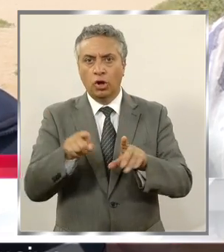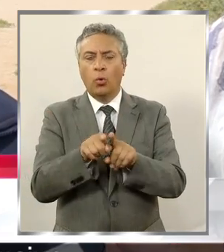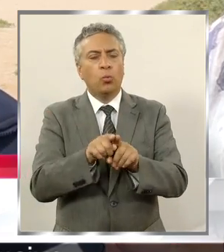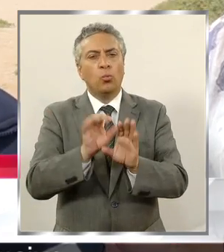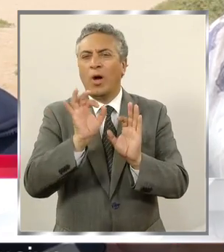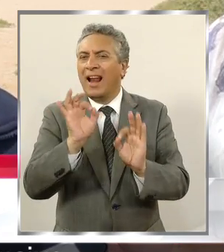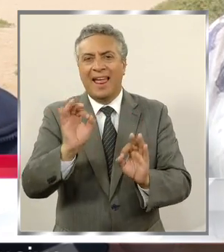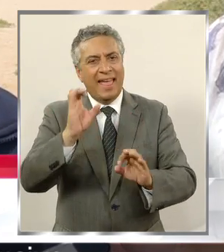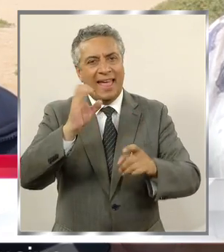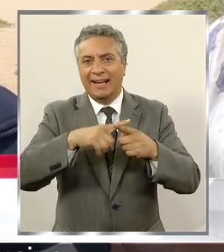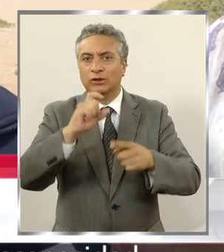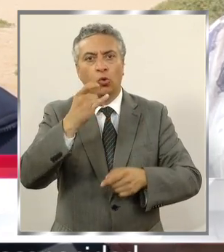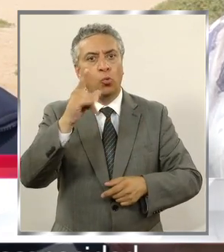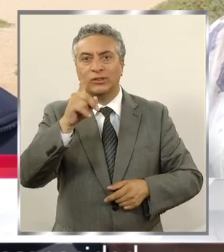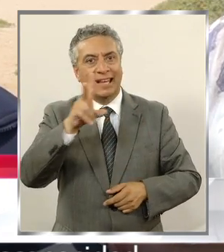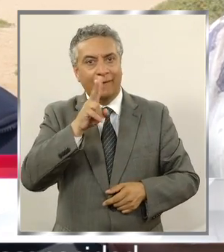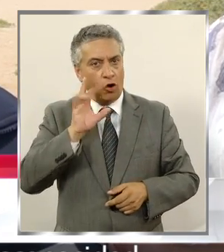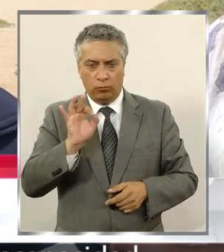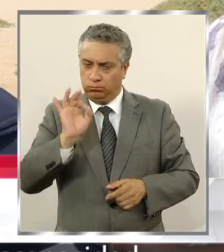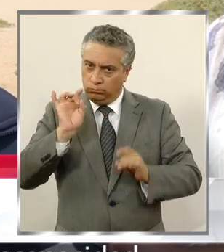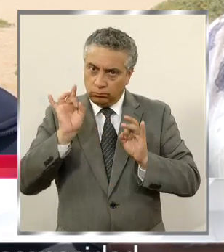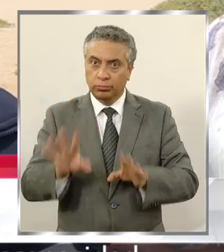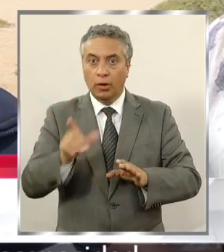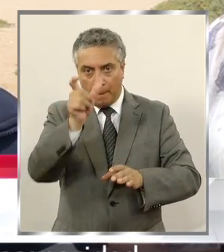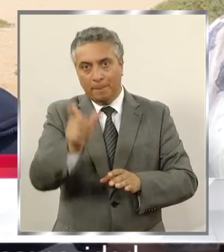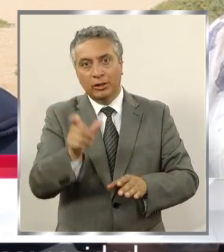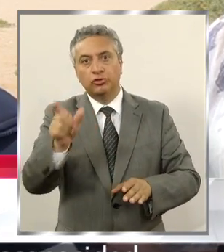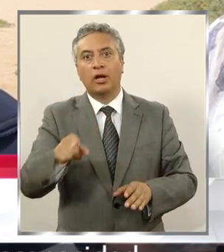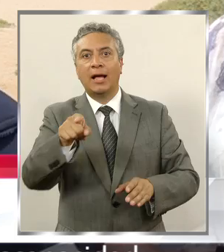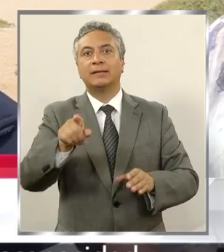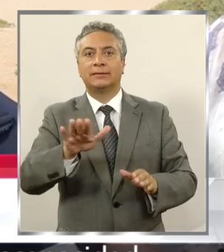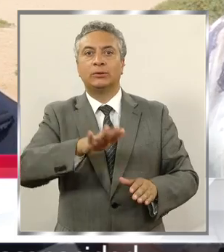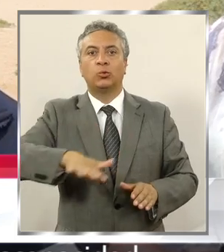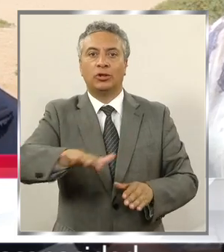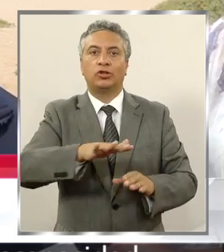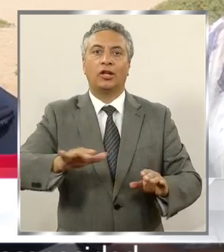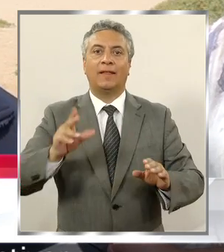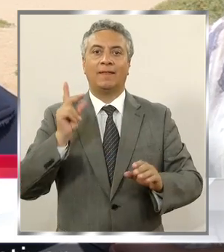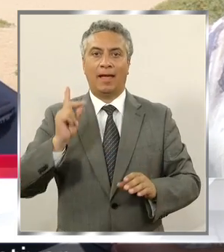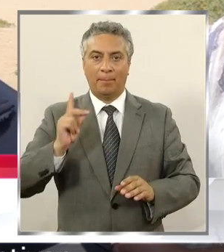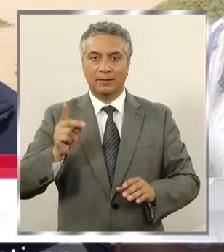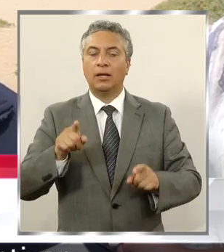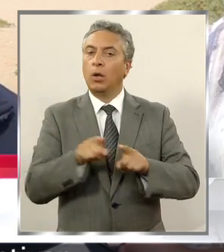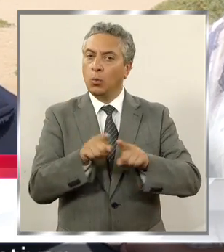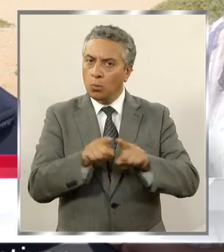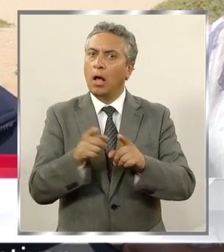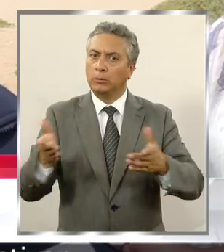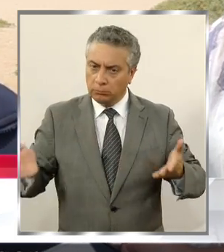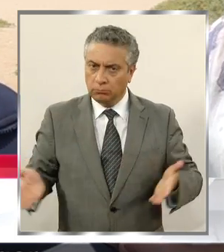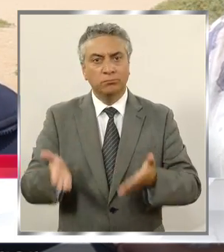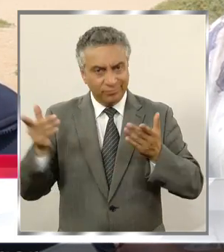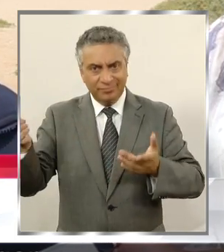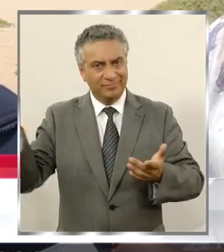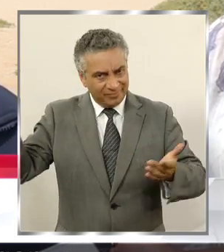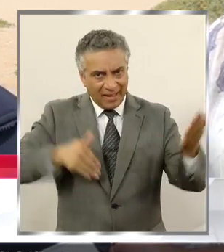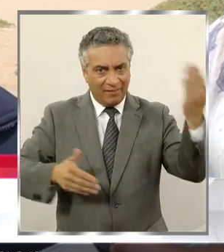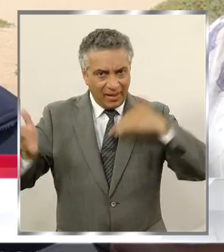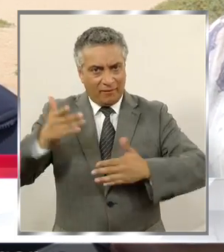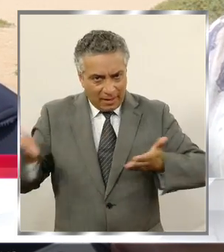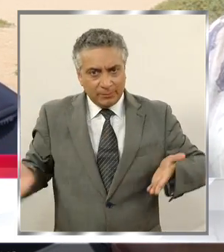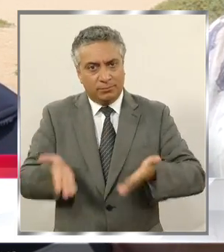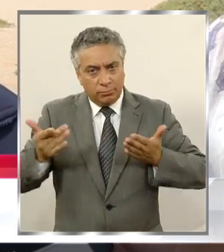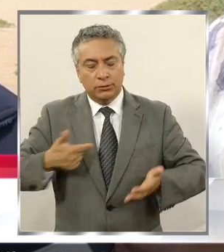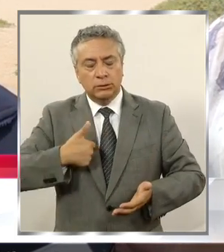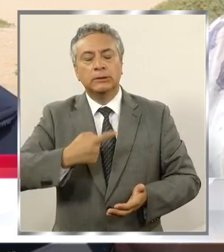un estacionamiento exclusivo para personas en situación de discapacidad como una forma de incentivar su presencia en este